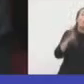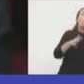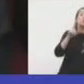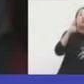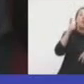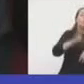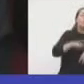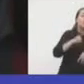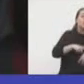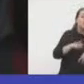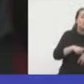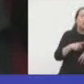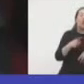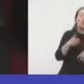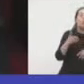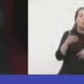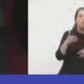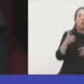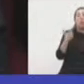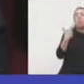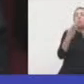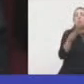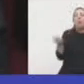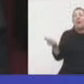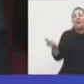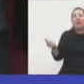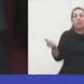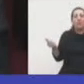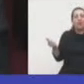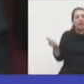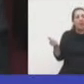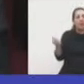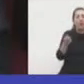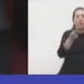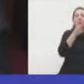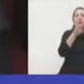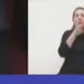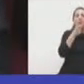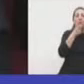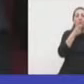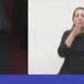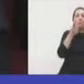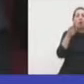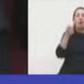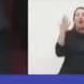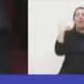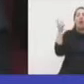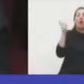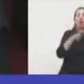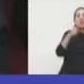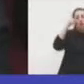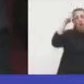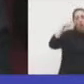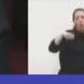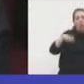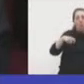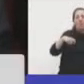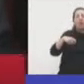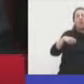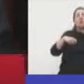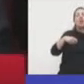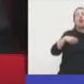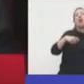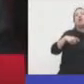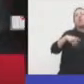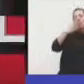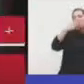pensar libremente, de que podamos expresarnos y comprendernos y discutir libremente, supera cualquier opresión. No se puede sostener